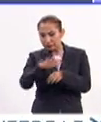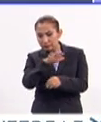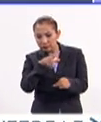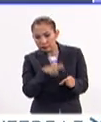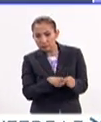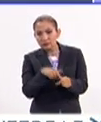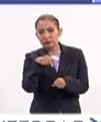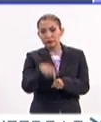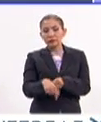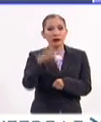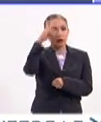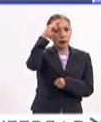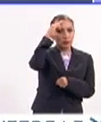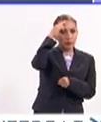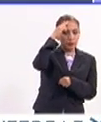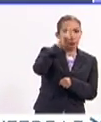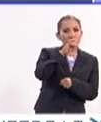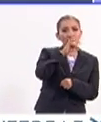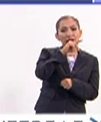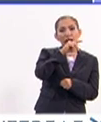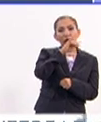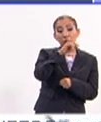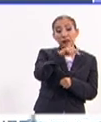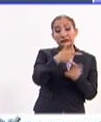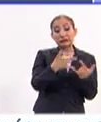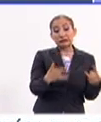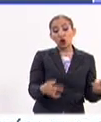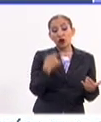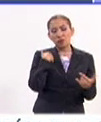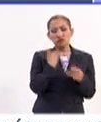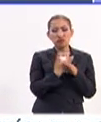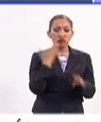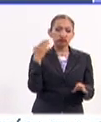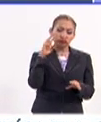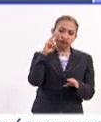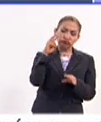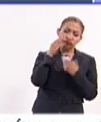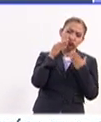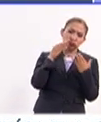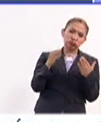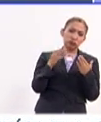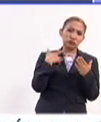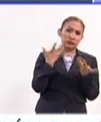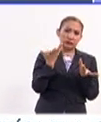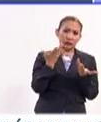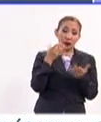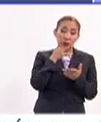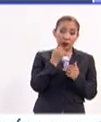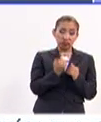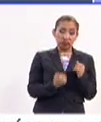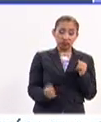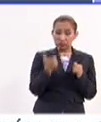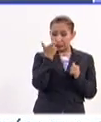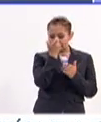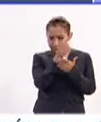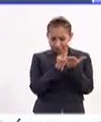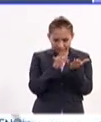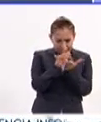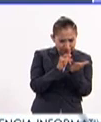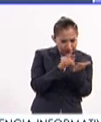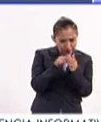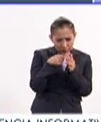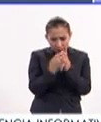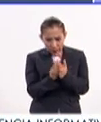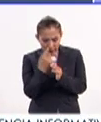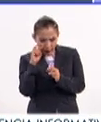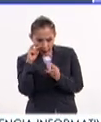social en el Porfiriato, porque es un historiador con un gran historiador económico que empezó